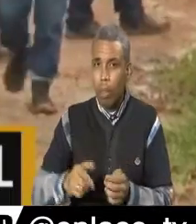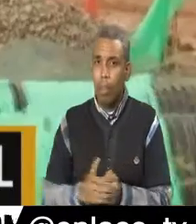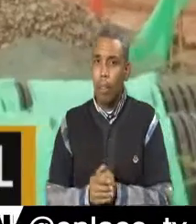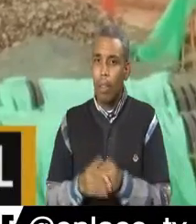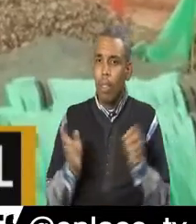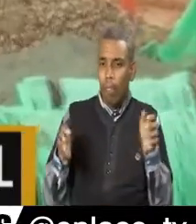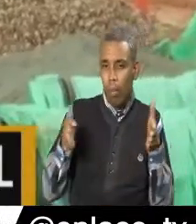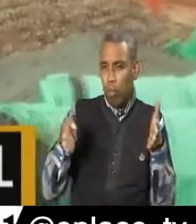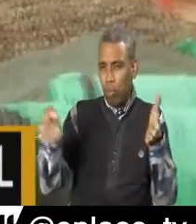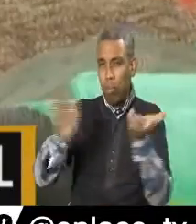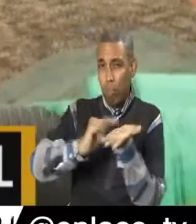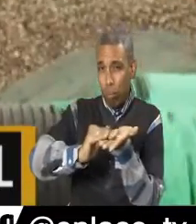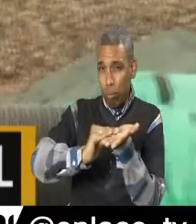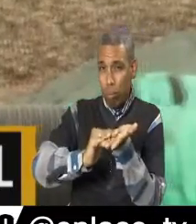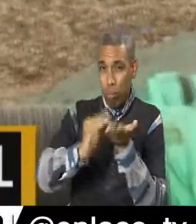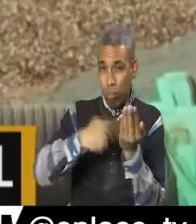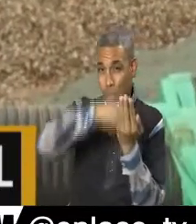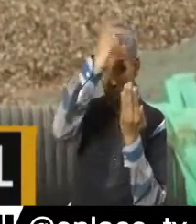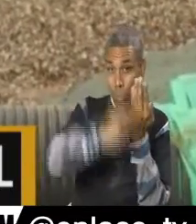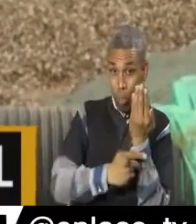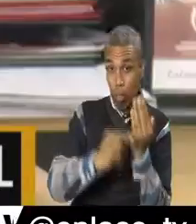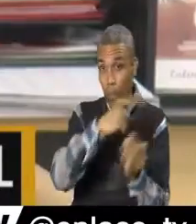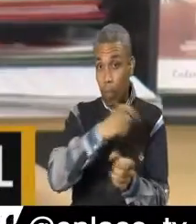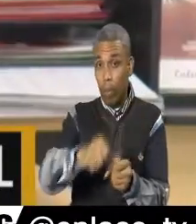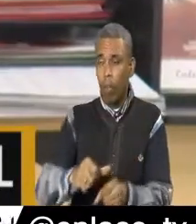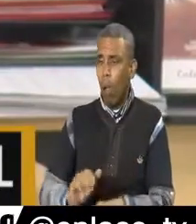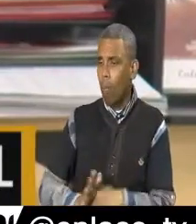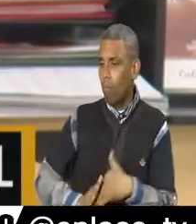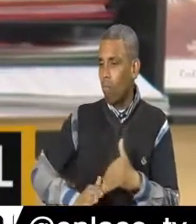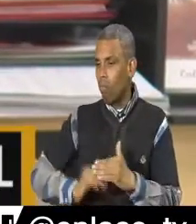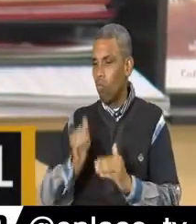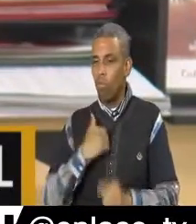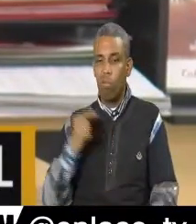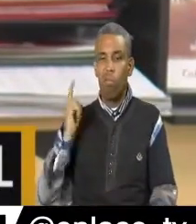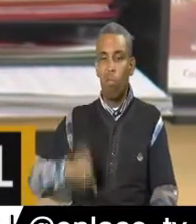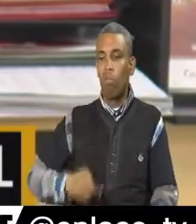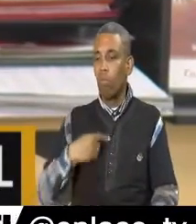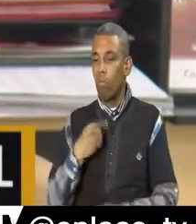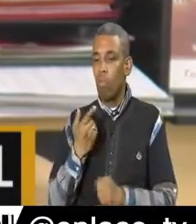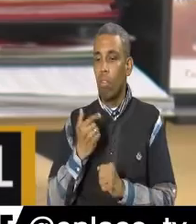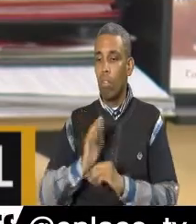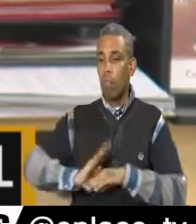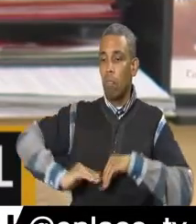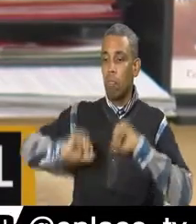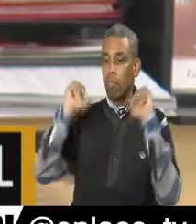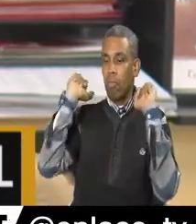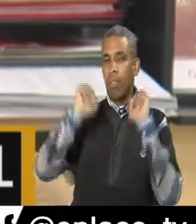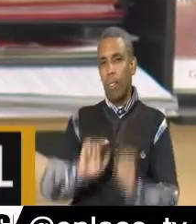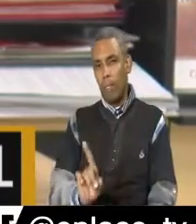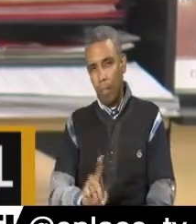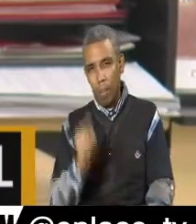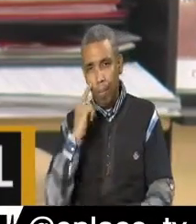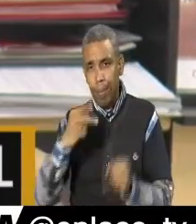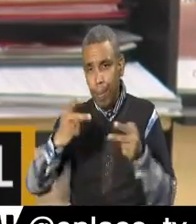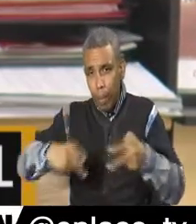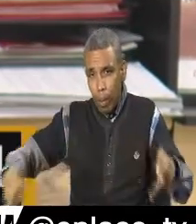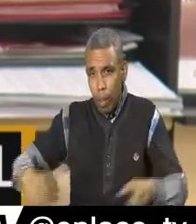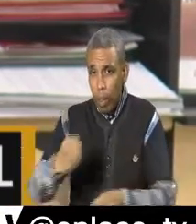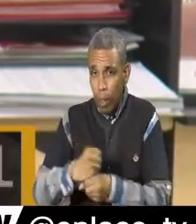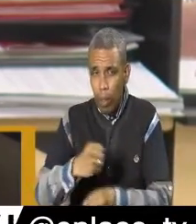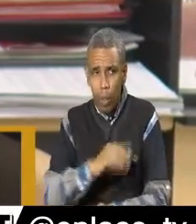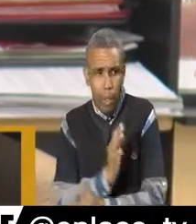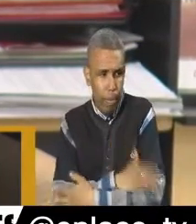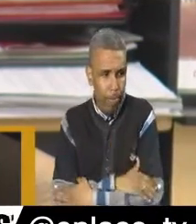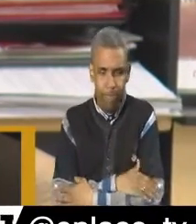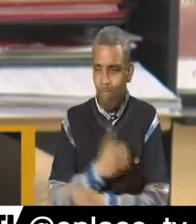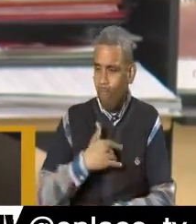terminación anticipada del mismo. Es absurdo y es lamentable que los proveedores locales y que los trabajadores tengan que llegar a las vías de hecho, tengan